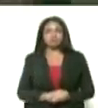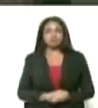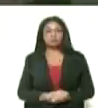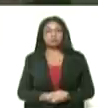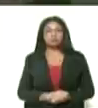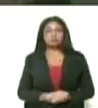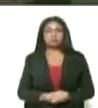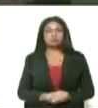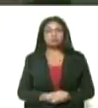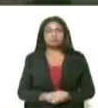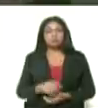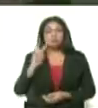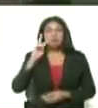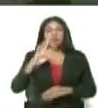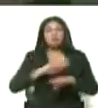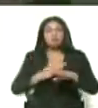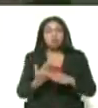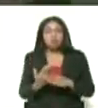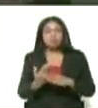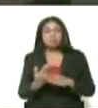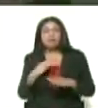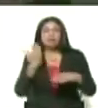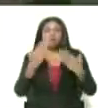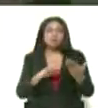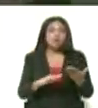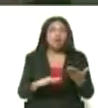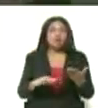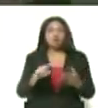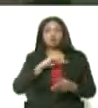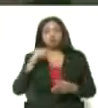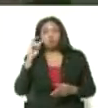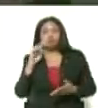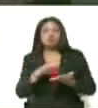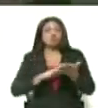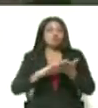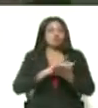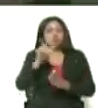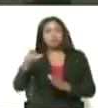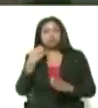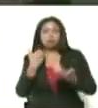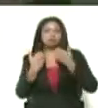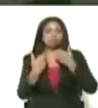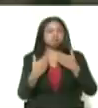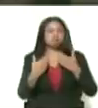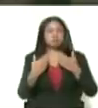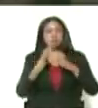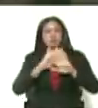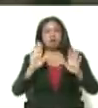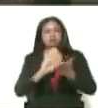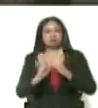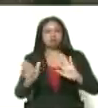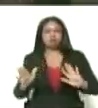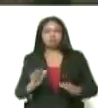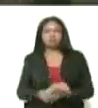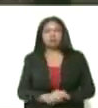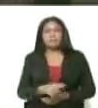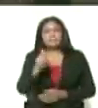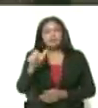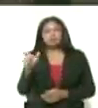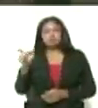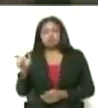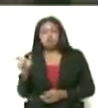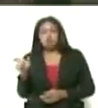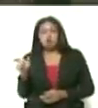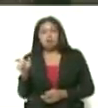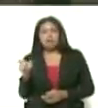estado de los casos, las tasas de recuperación. Hemos visto cómo casos que estaban en condición moderada